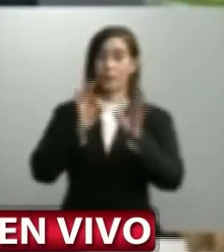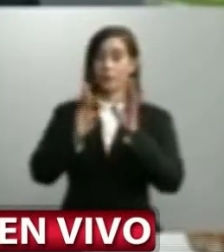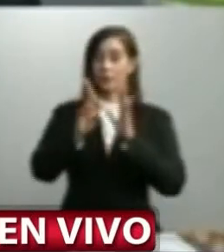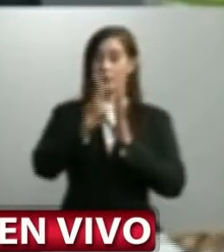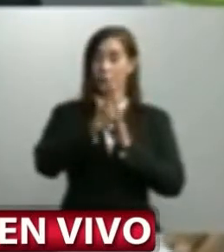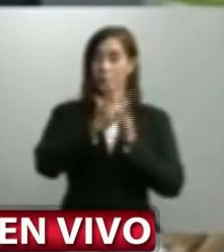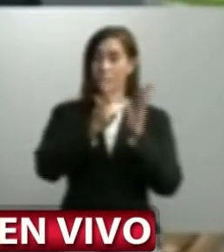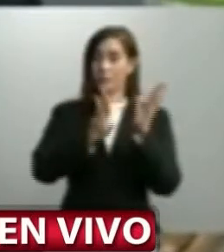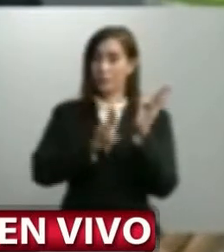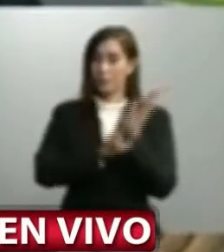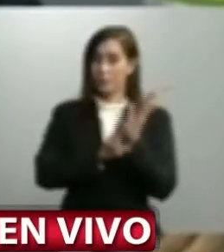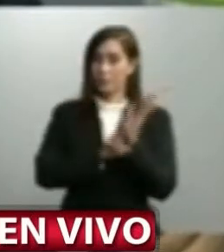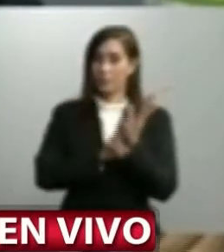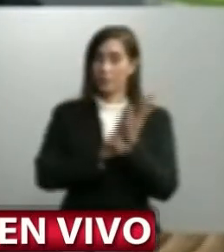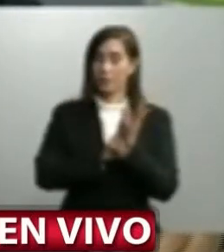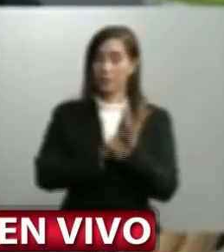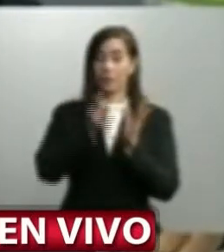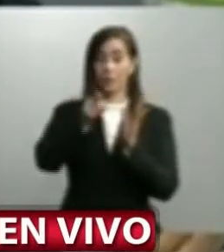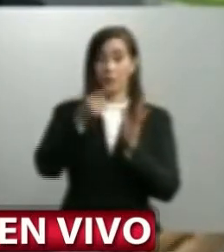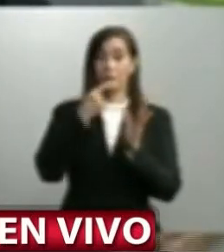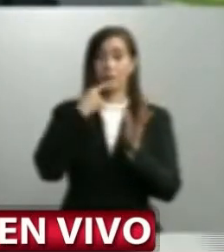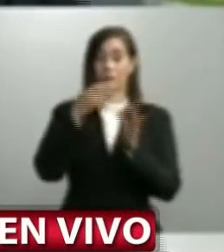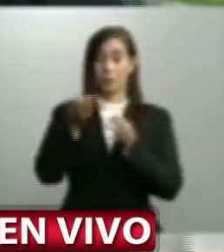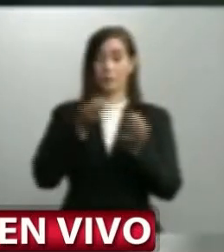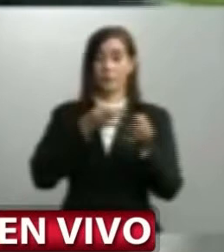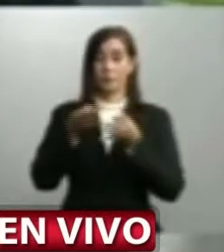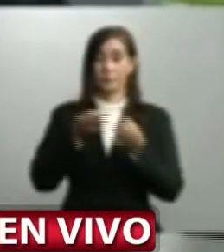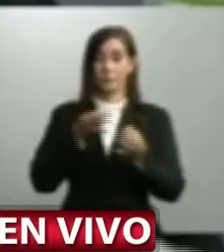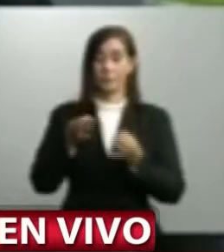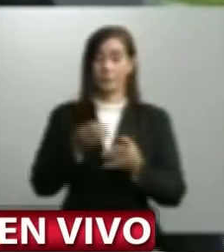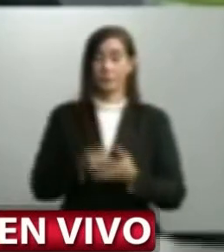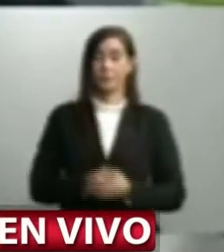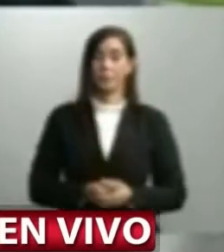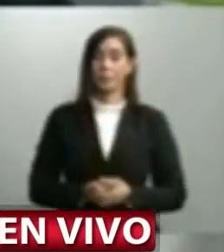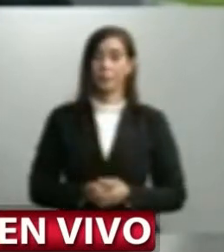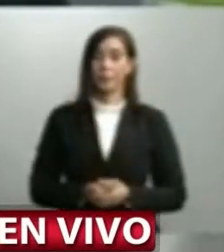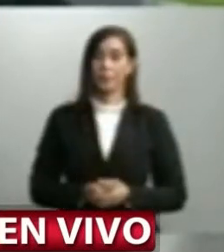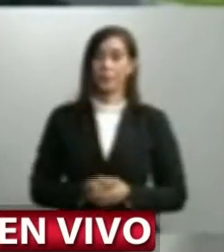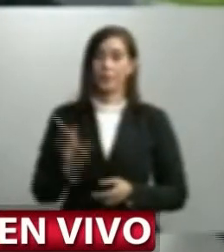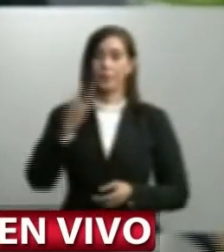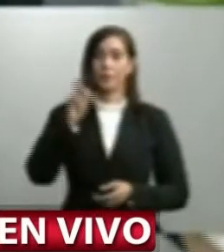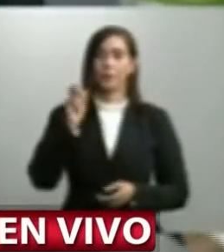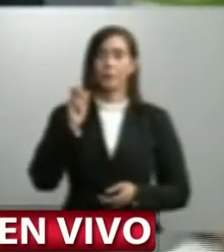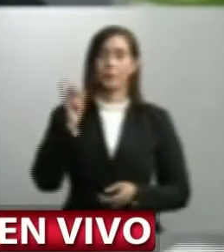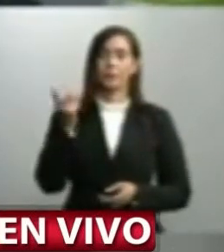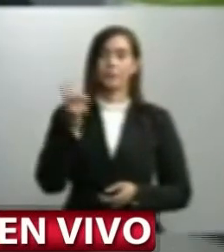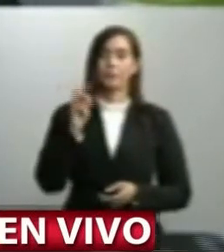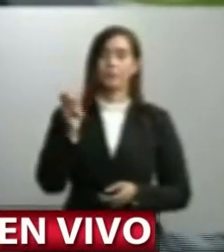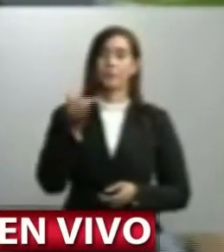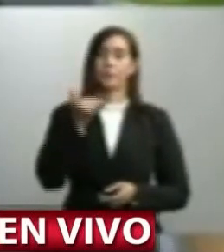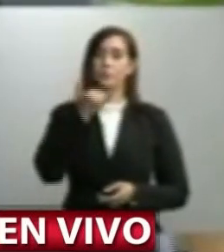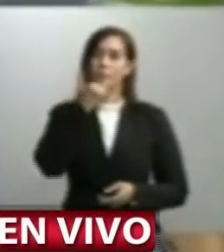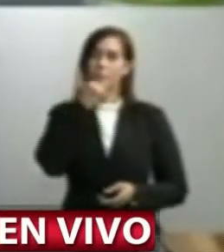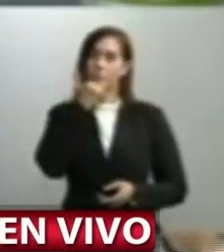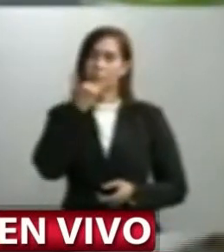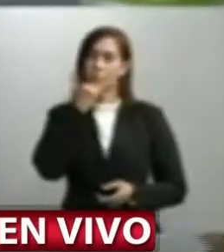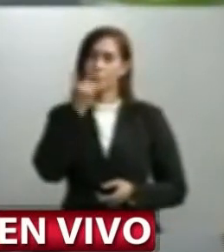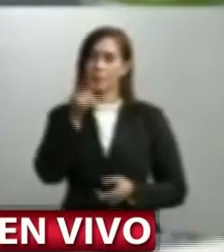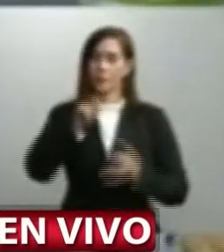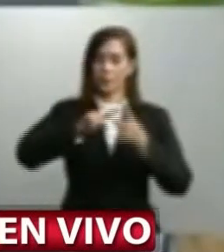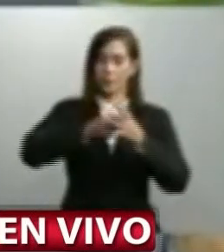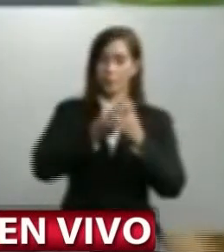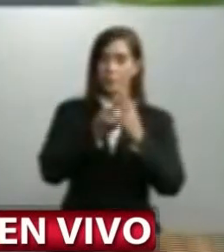que usted acaba de decir. ¿Qué ha pasado a partir de ese momento?